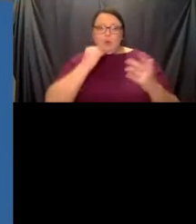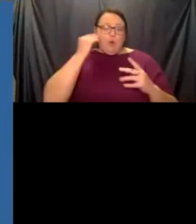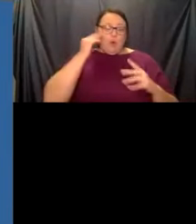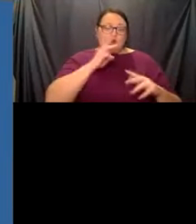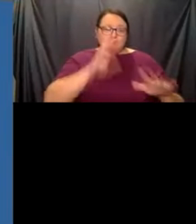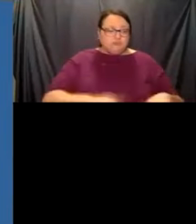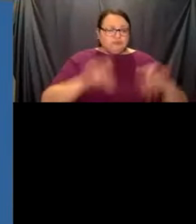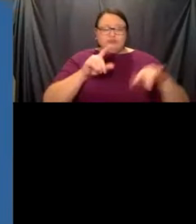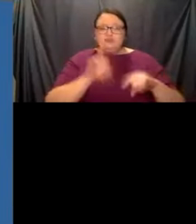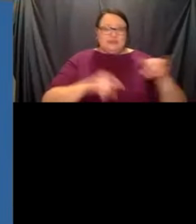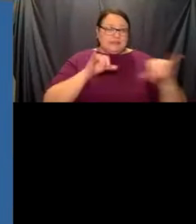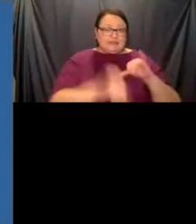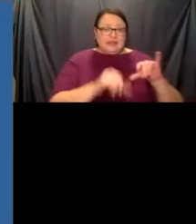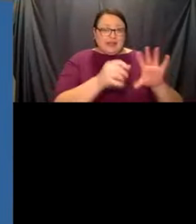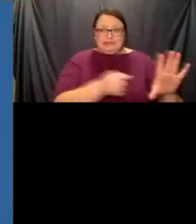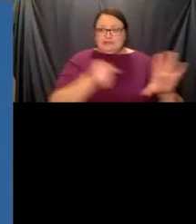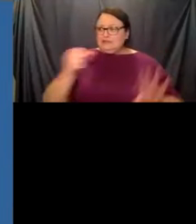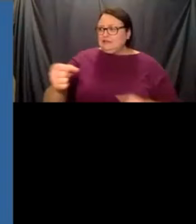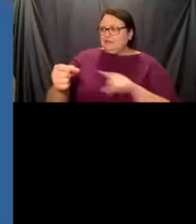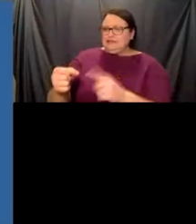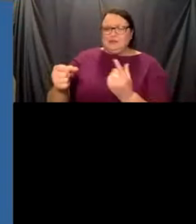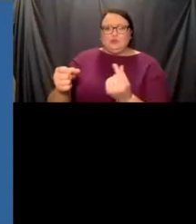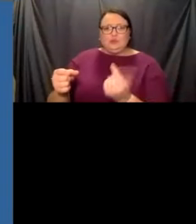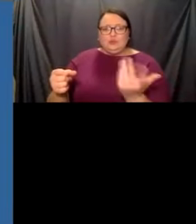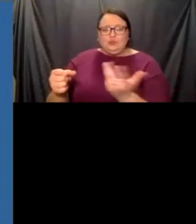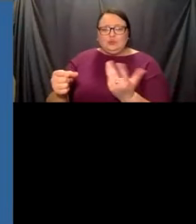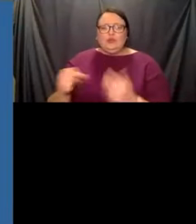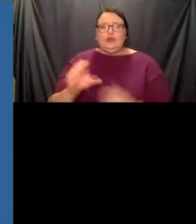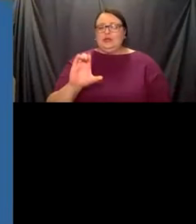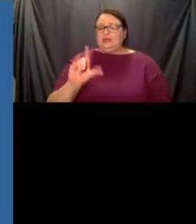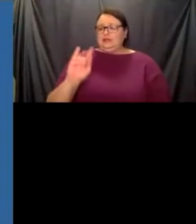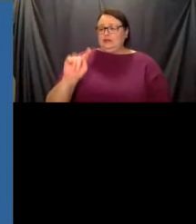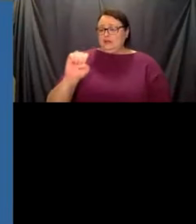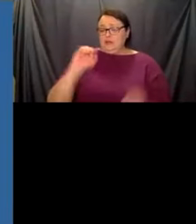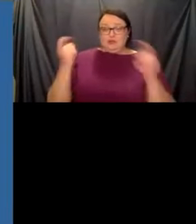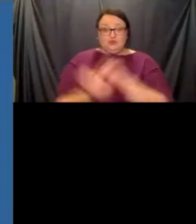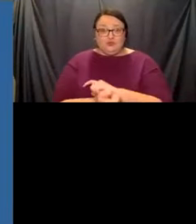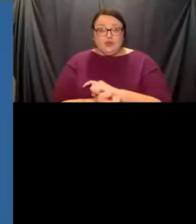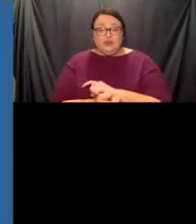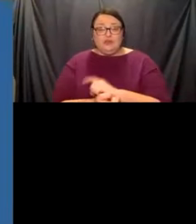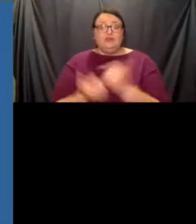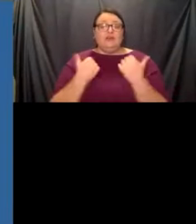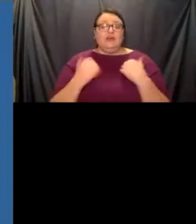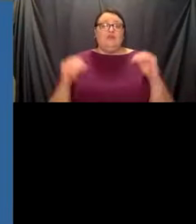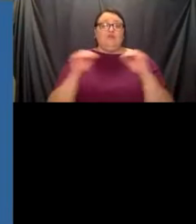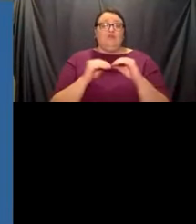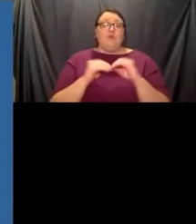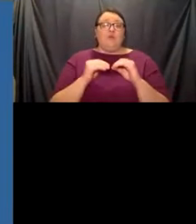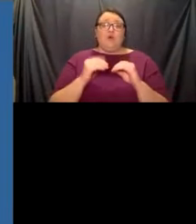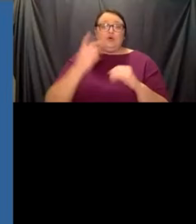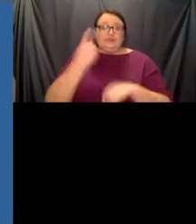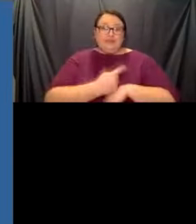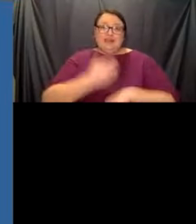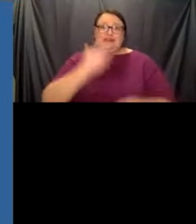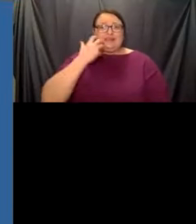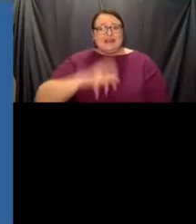recibieron financiamiento para la compra de una vivienda a través de financiamiento para compradores de vivienda o la cantidad de